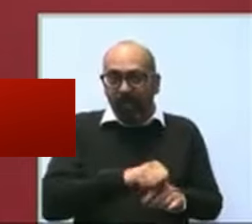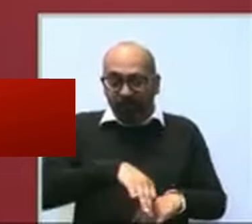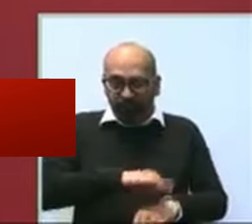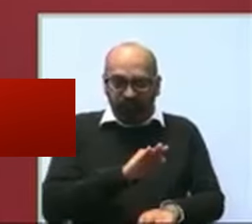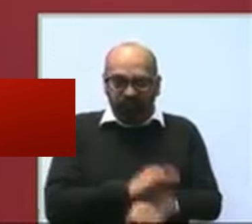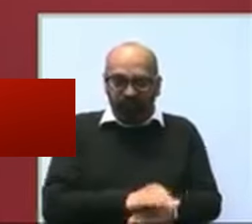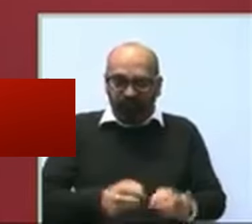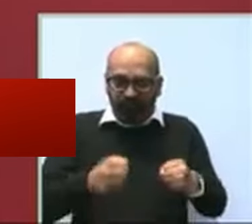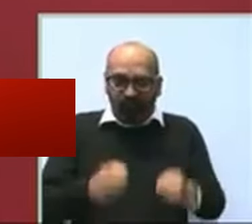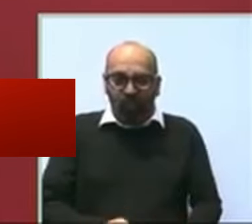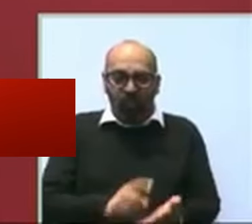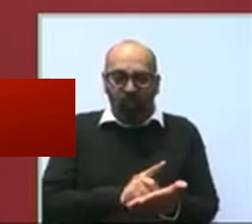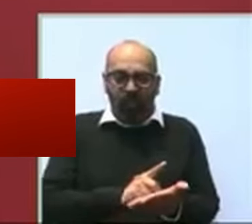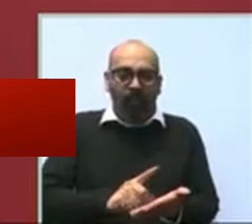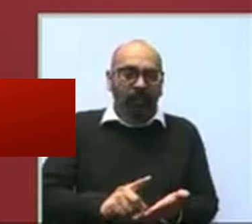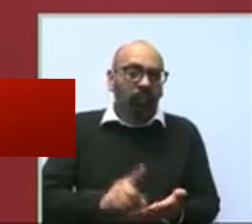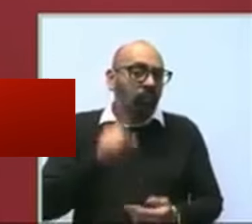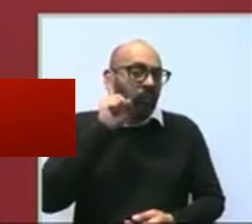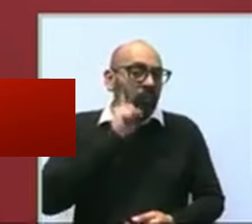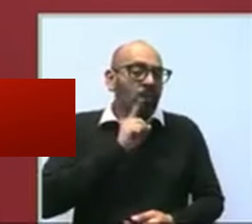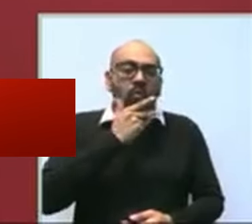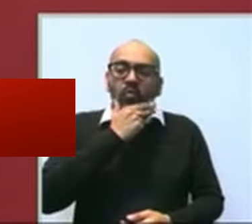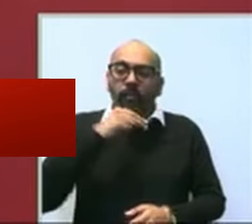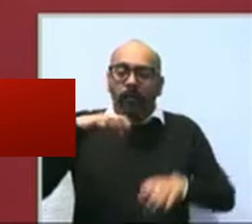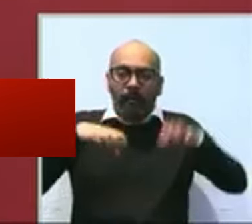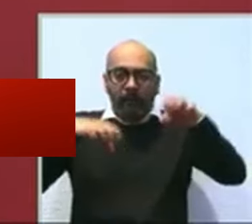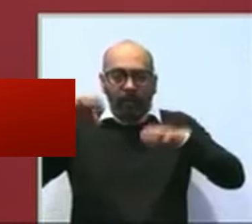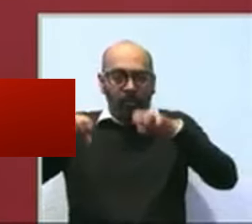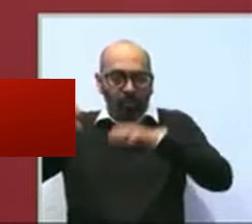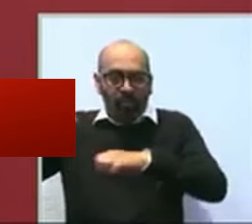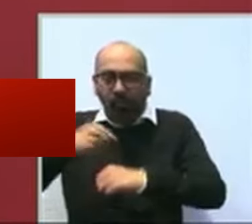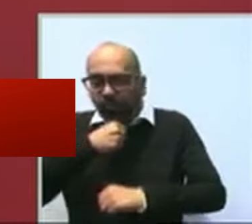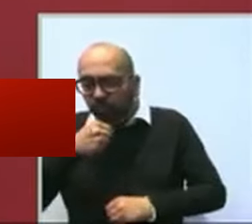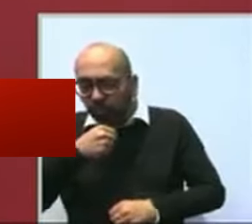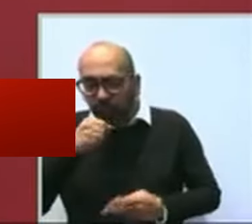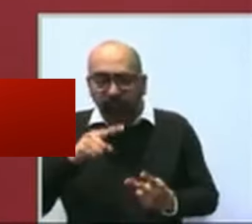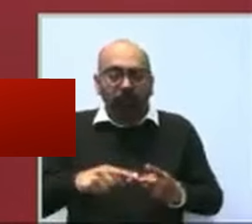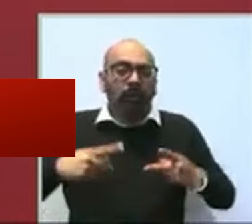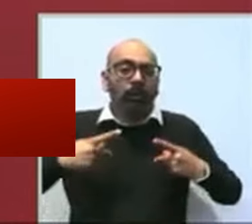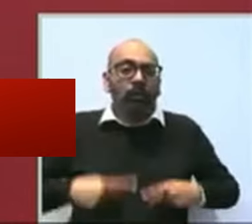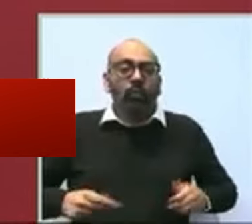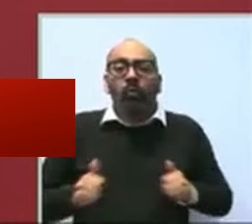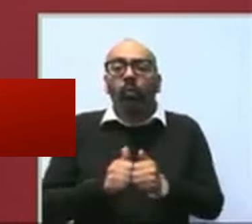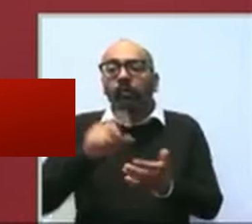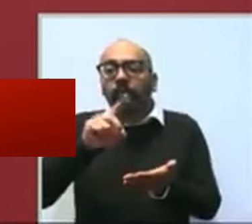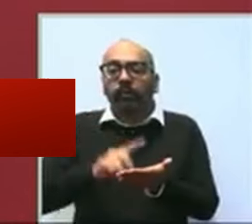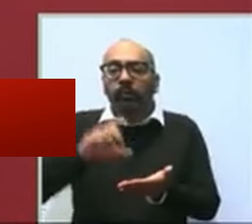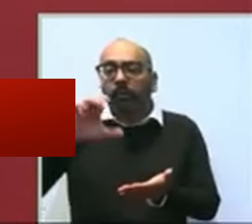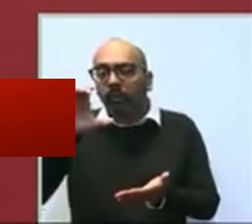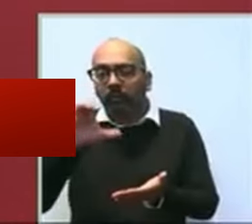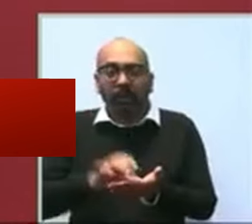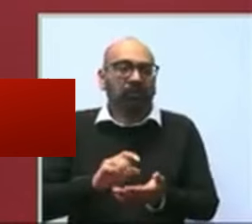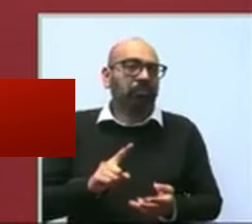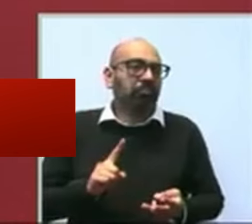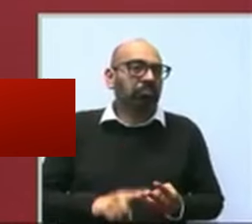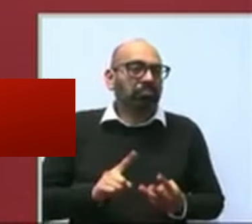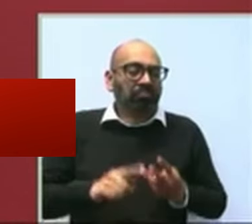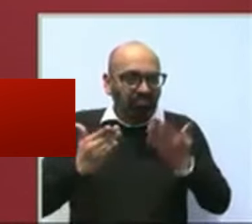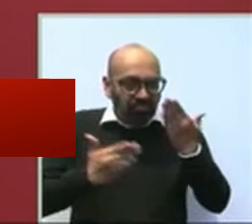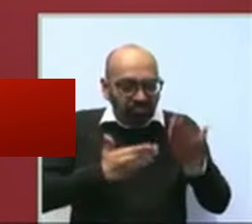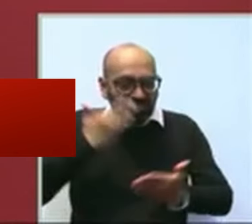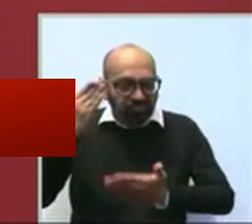y es de 10 millones. ¿Estaremos o no estaremos a la altura de afiliar a 10 millones de mujeres y hombres? Seguro que sí, pero nos tenemos que poner a trabajar. Y la otra tarea será que a